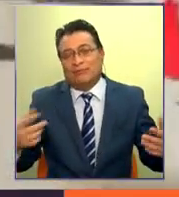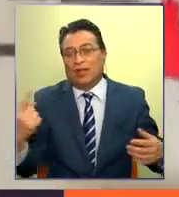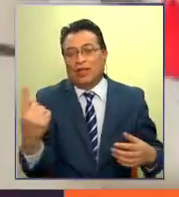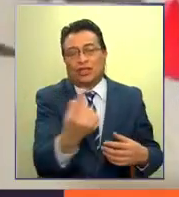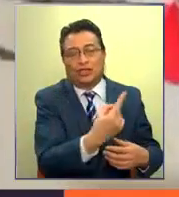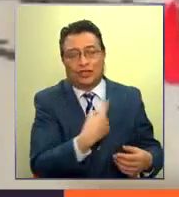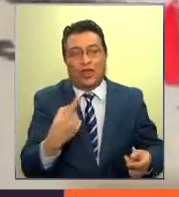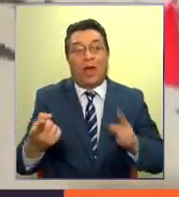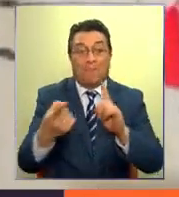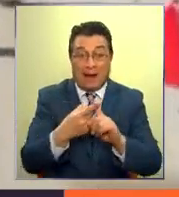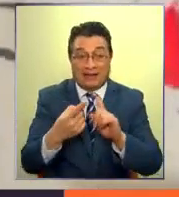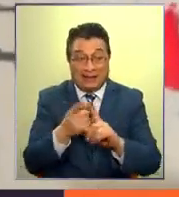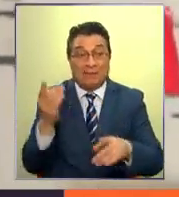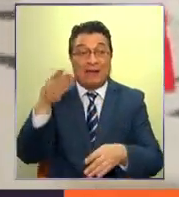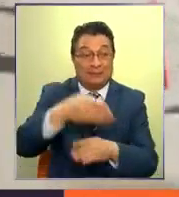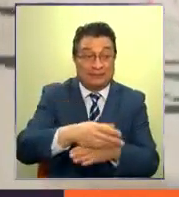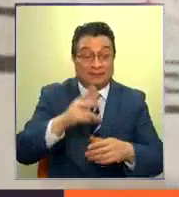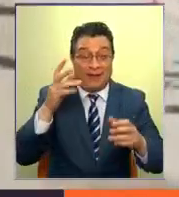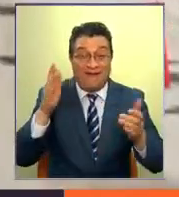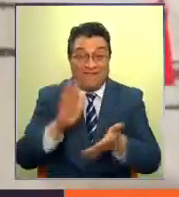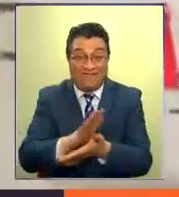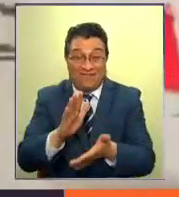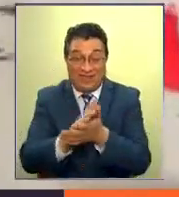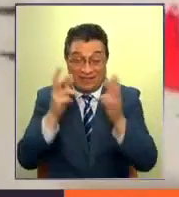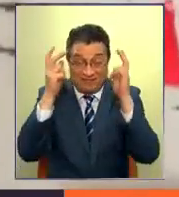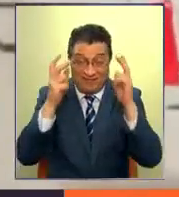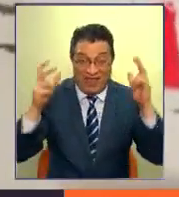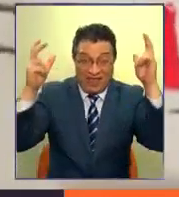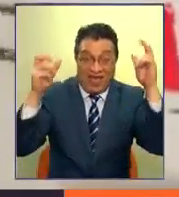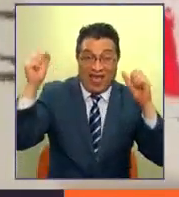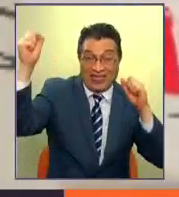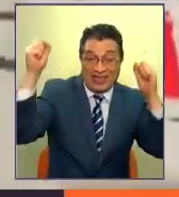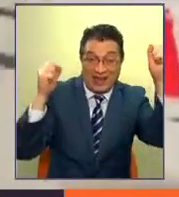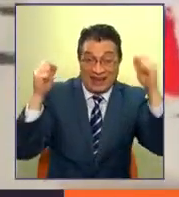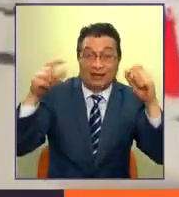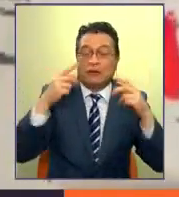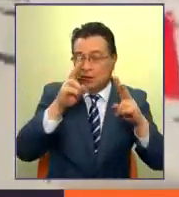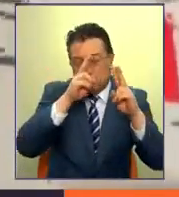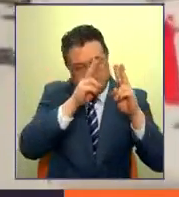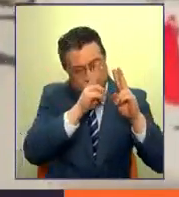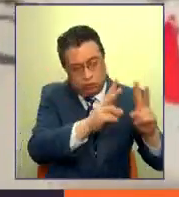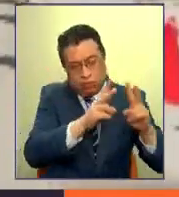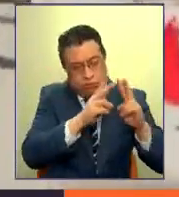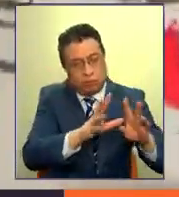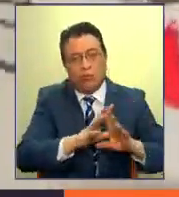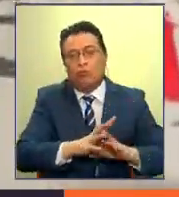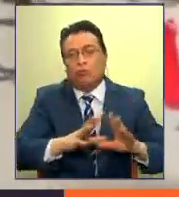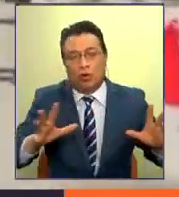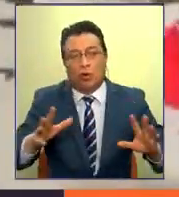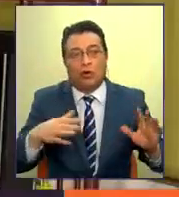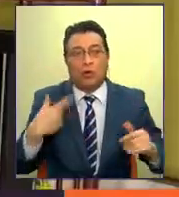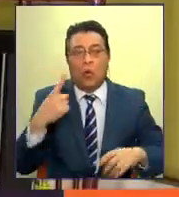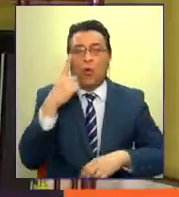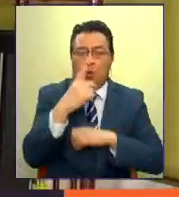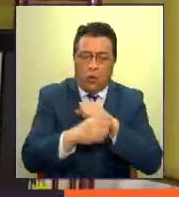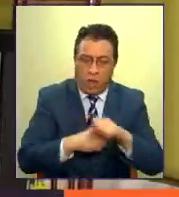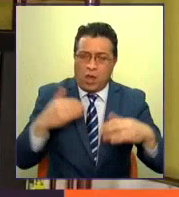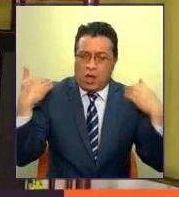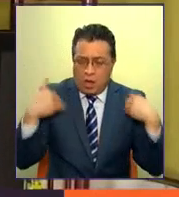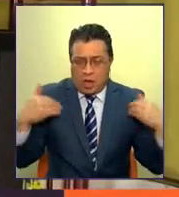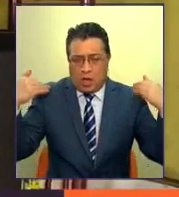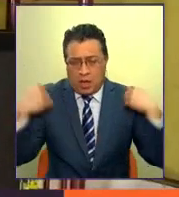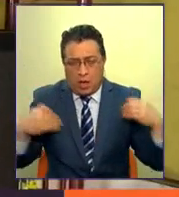participamos de la fiesta de La Tirana guardamos una tremenda devoción a la Virgen. Entonces, imagínate, si nos preparamos todo el año y de